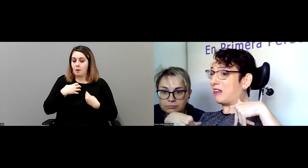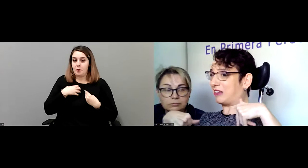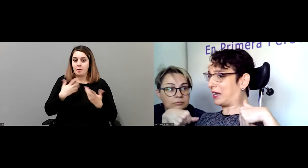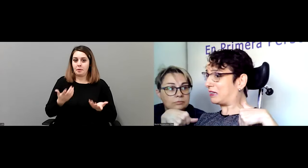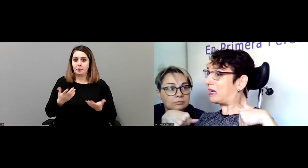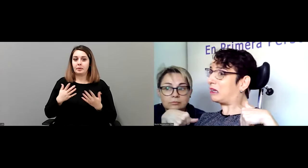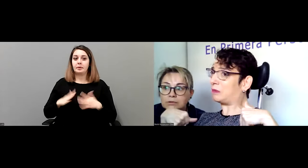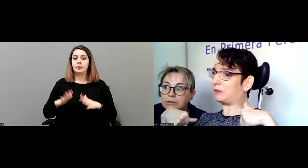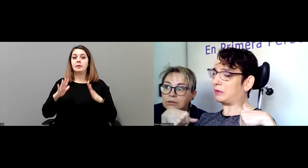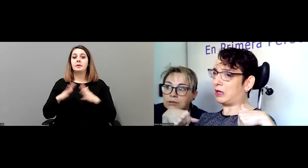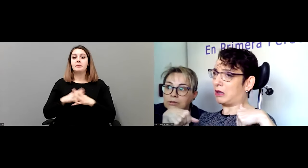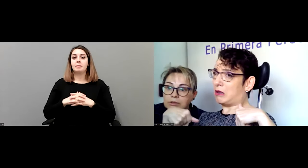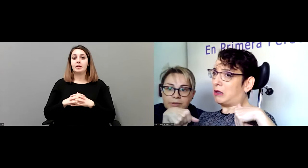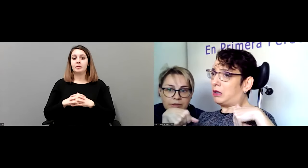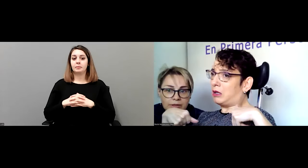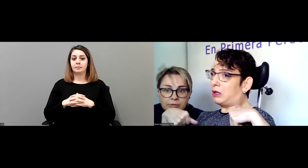historia siguiente.